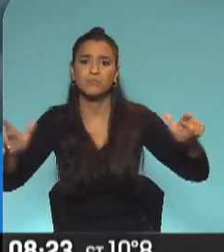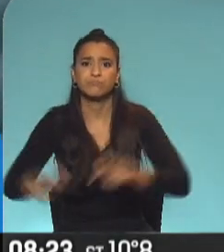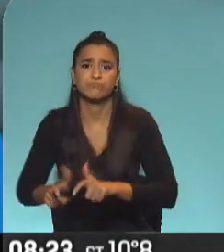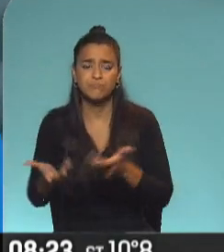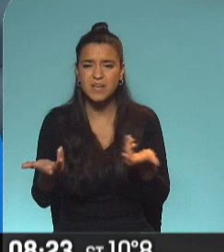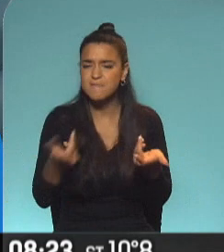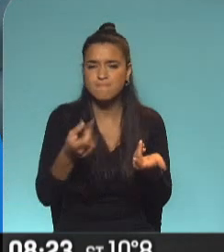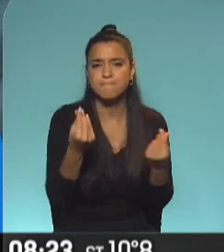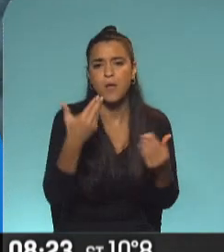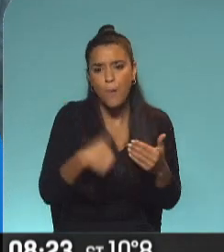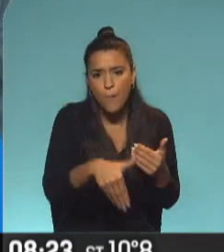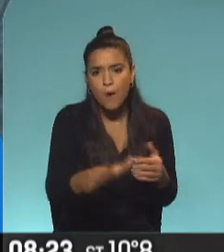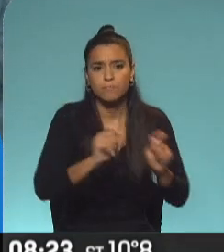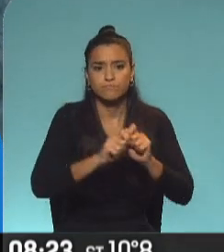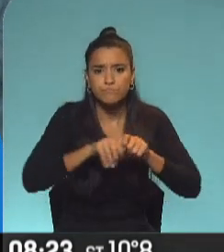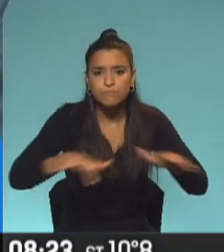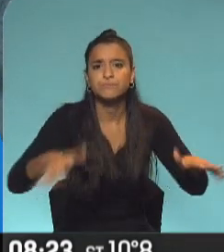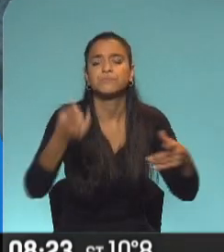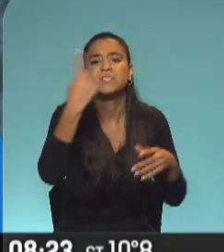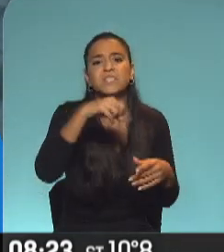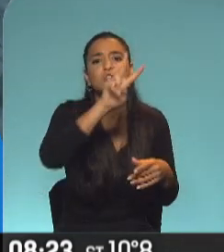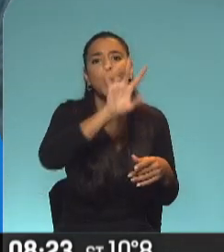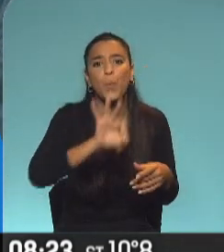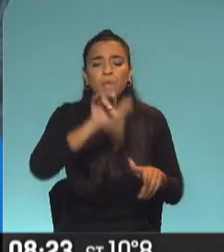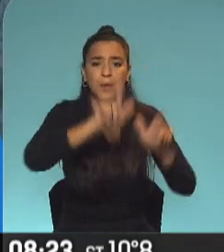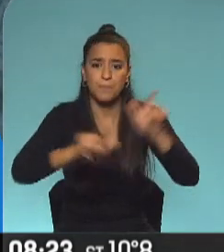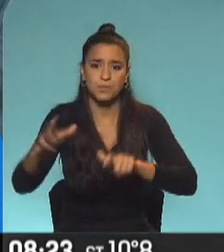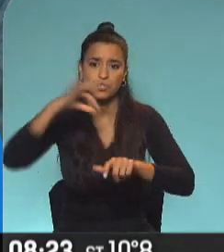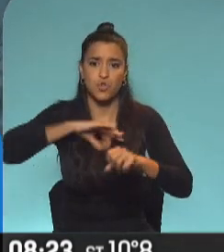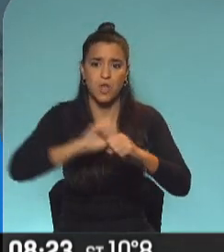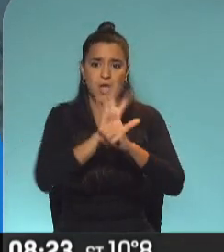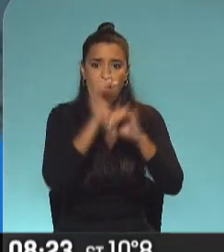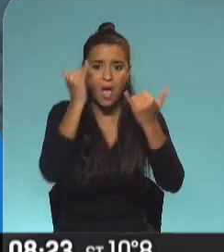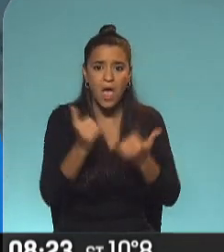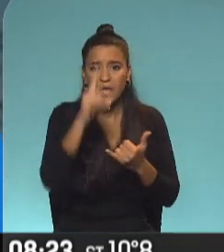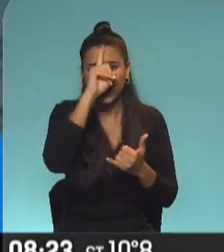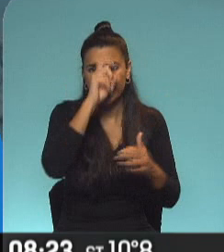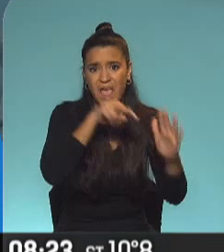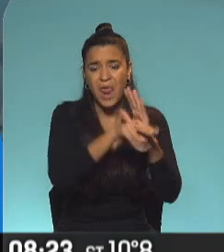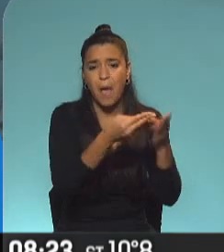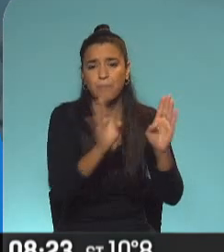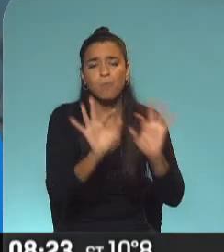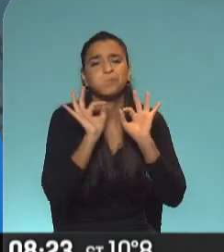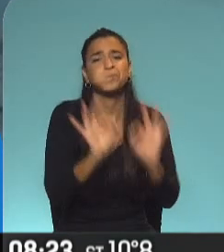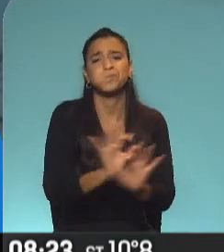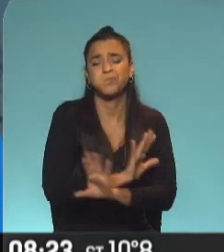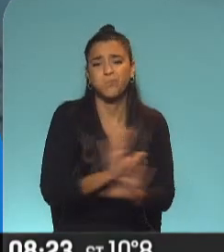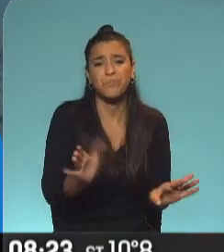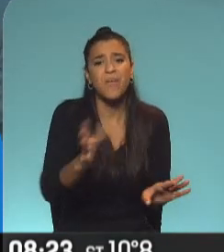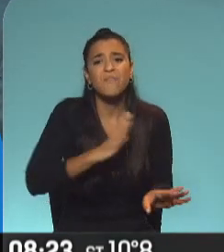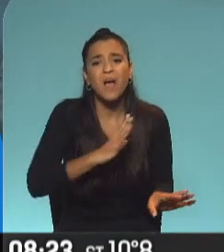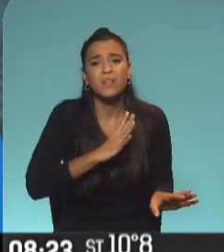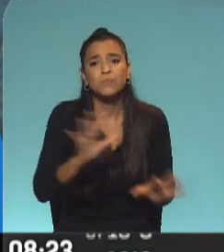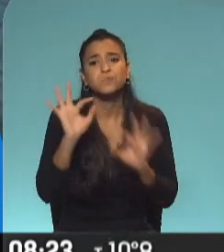están proyectando de que esto se va a expandir ya tenemos 120 pacientes de kobe la terapia de adultos completa nos faltaría